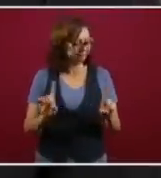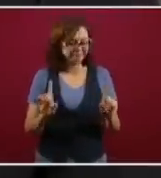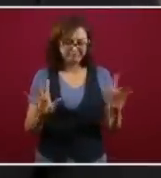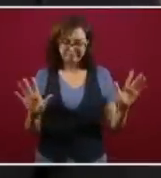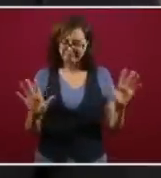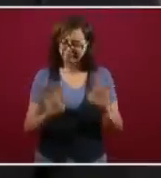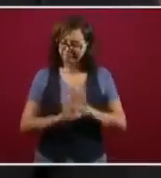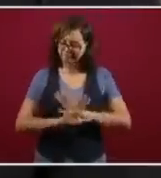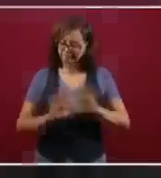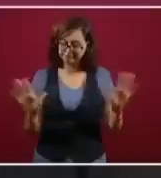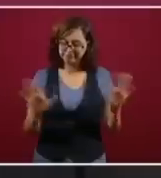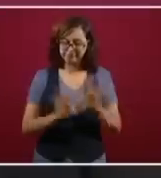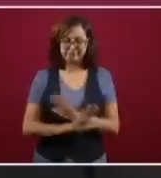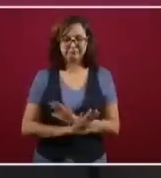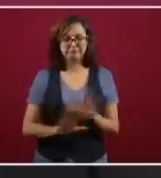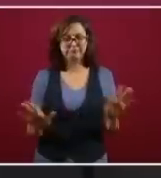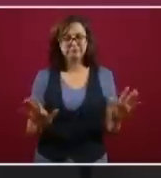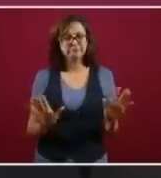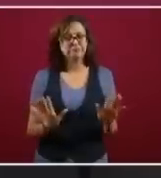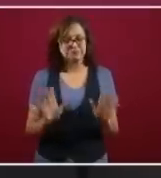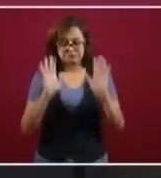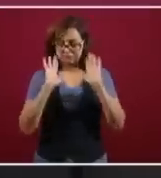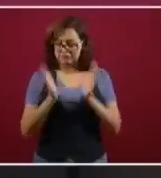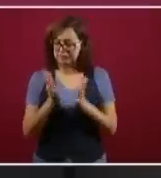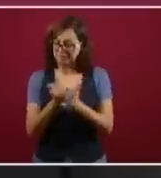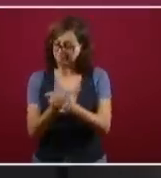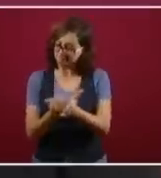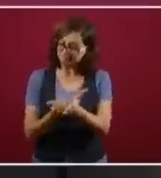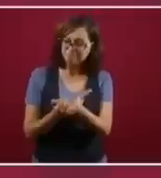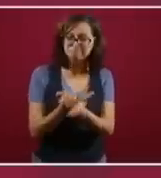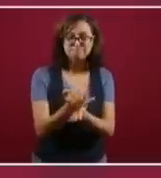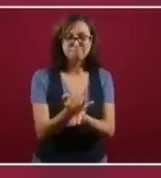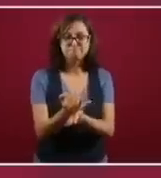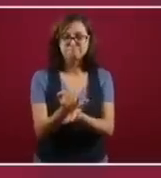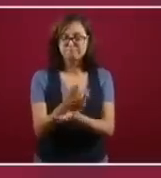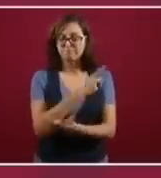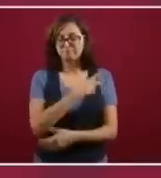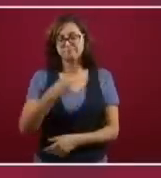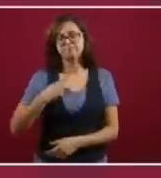No. Ya hay una resolución, se tiene